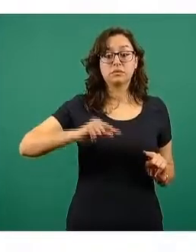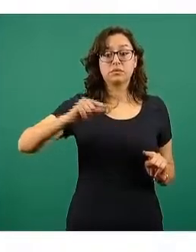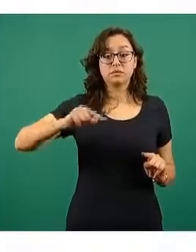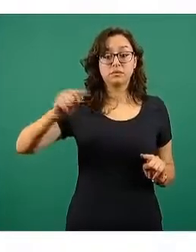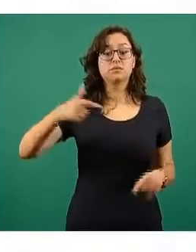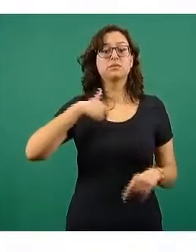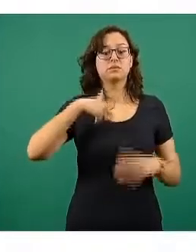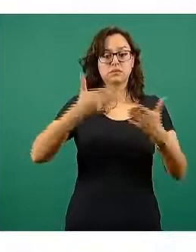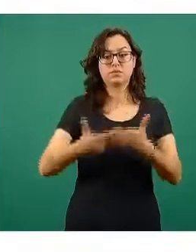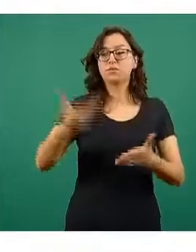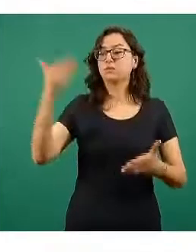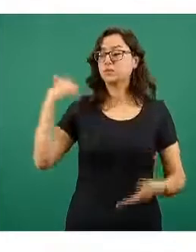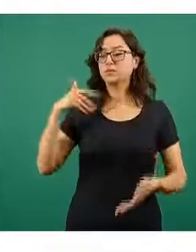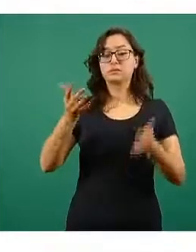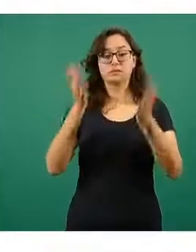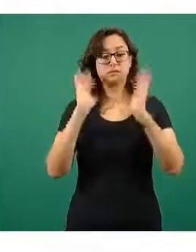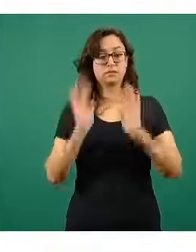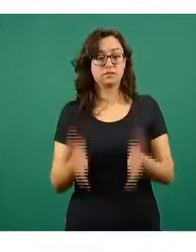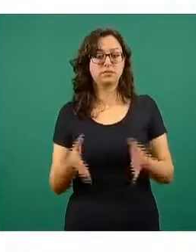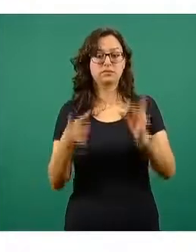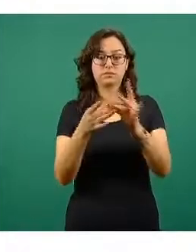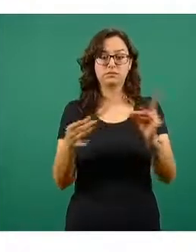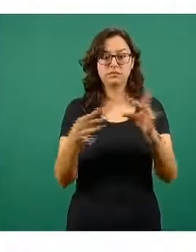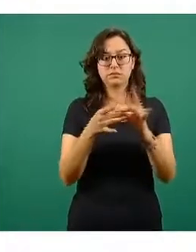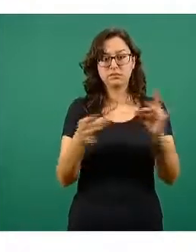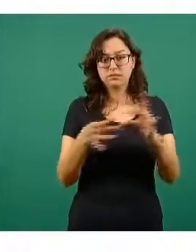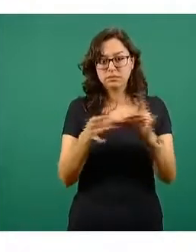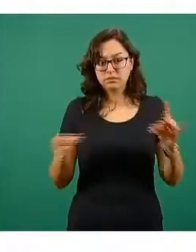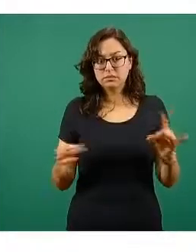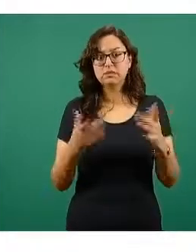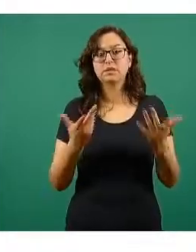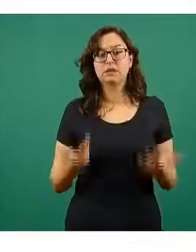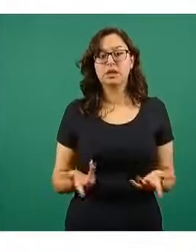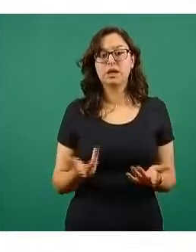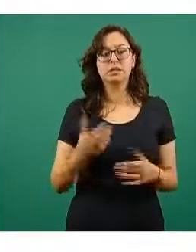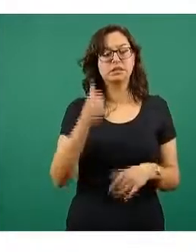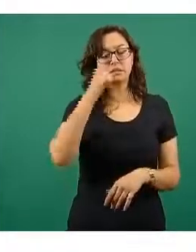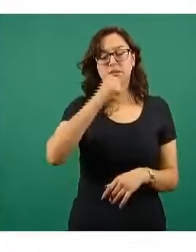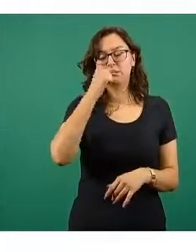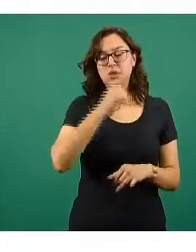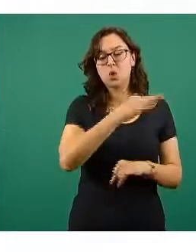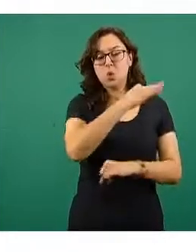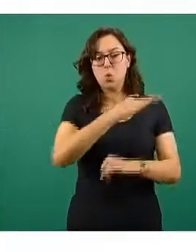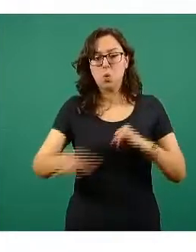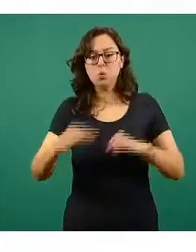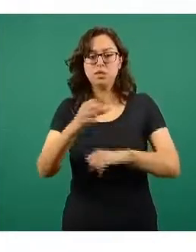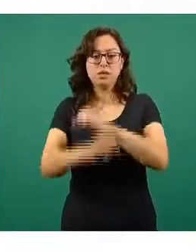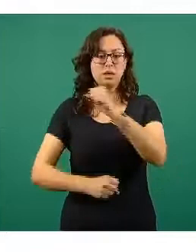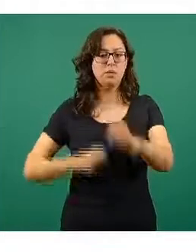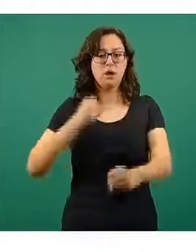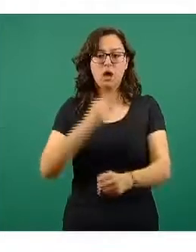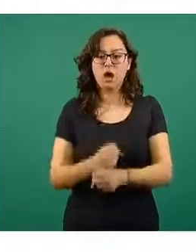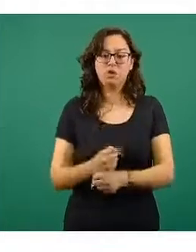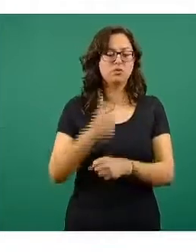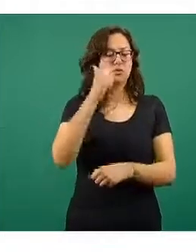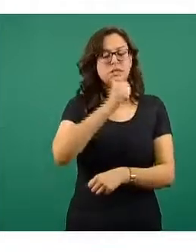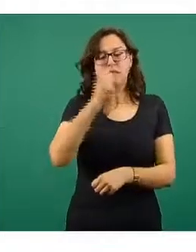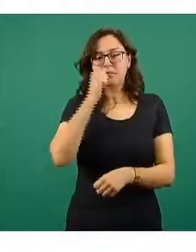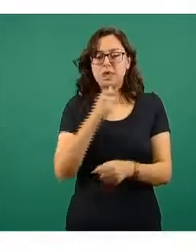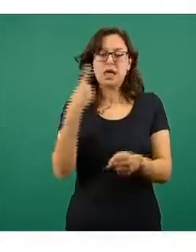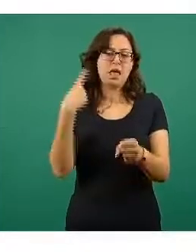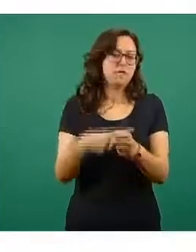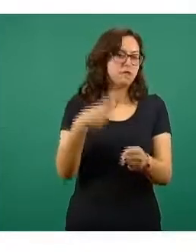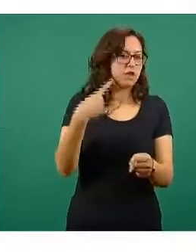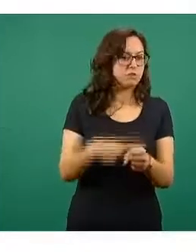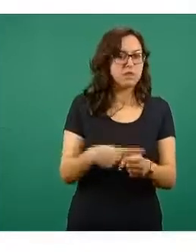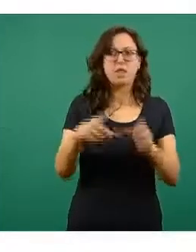particularmente explicado sobre este descenso que regularmente se da a final de año en todas las enfermedades, en